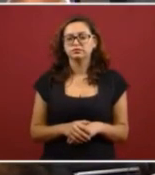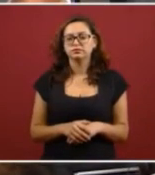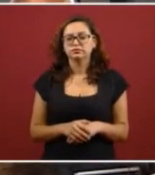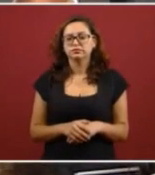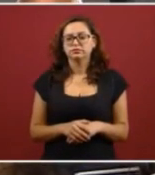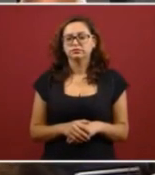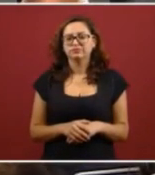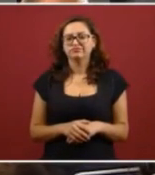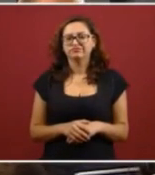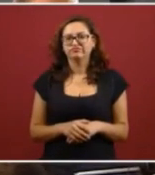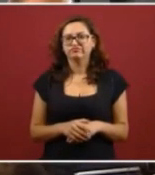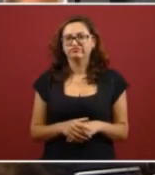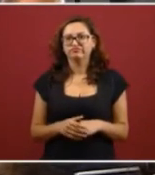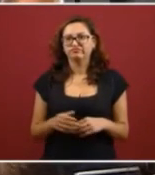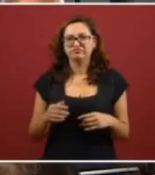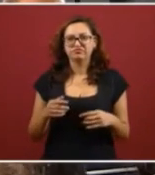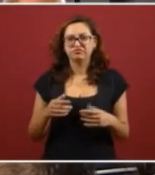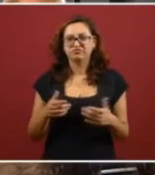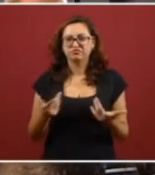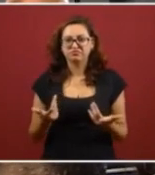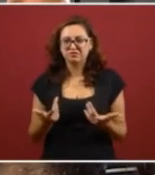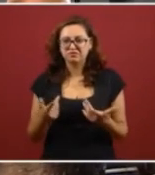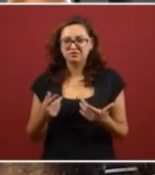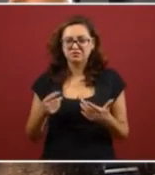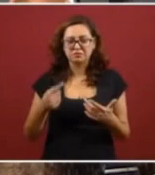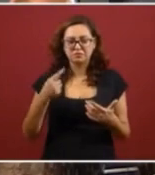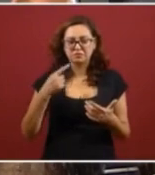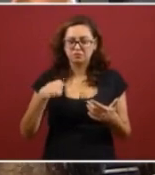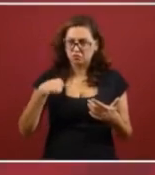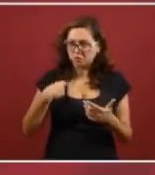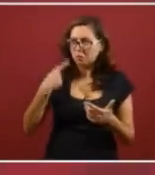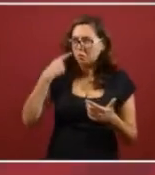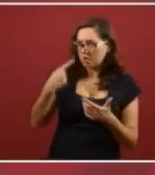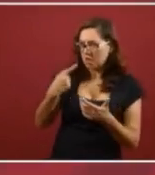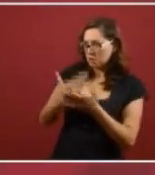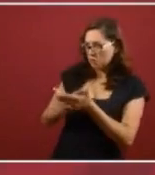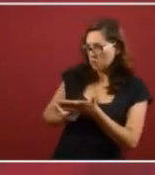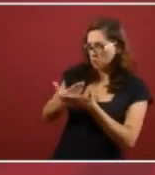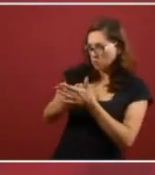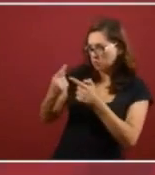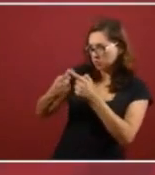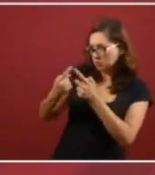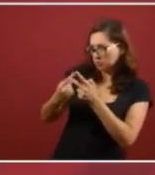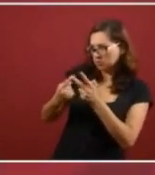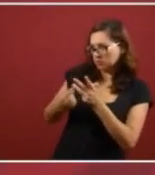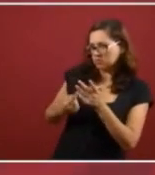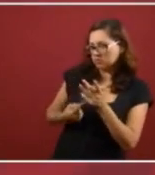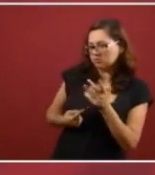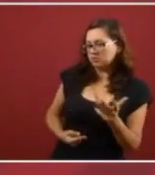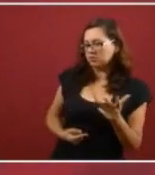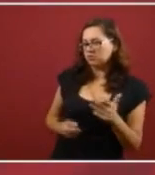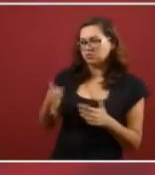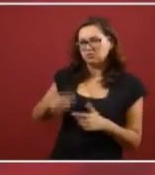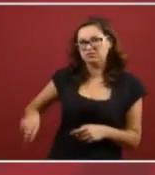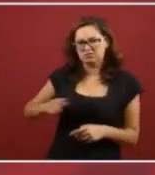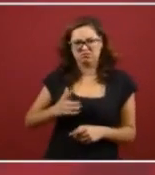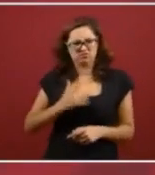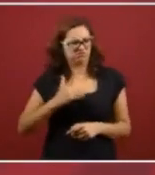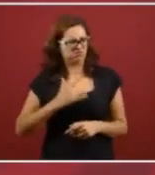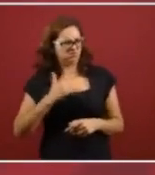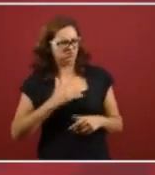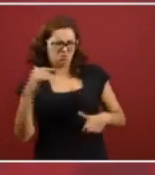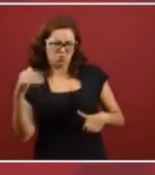Esto no se permite. No, we can't permit this. Esto no es así. This is not porque the way se empezaron a quejar los because they started to complain the